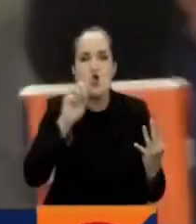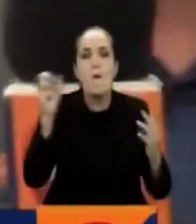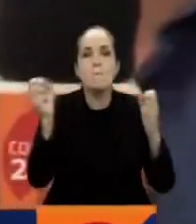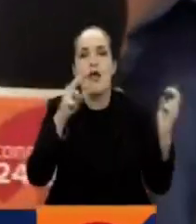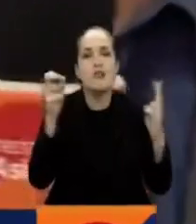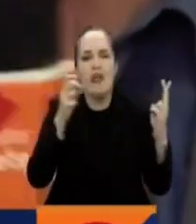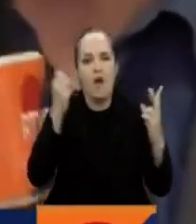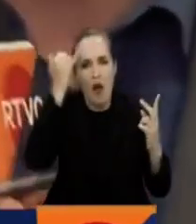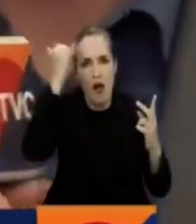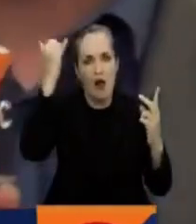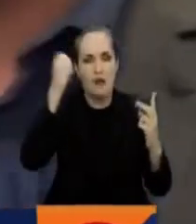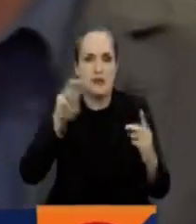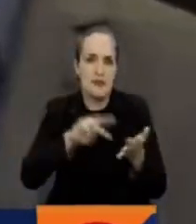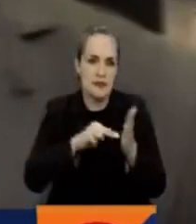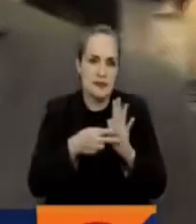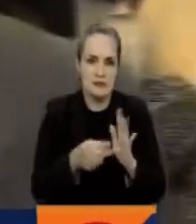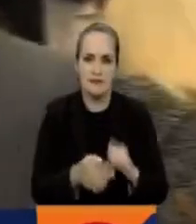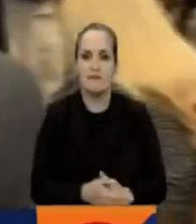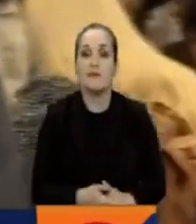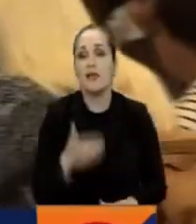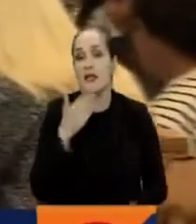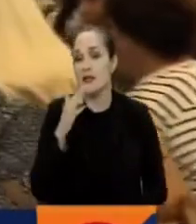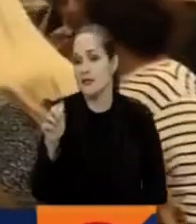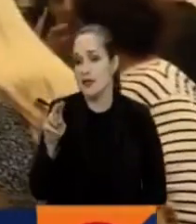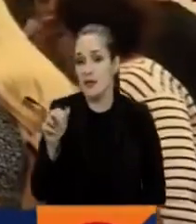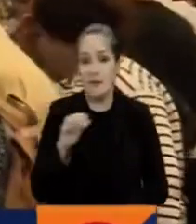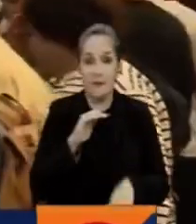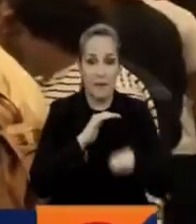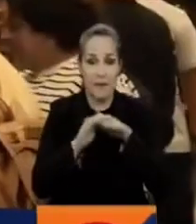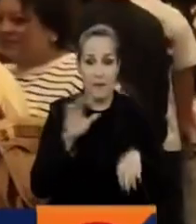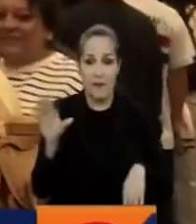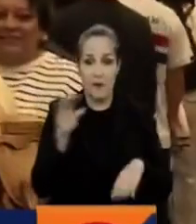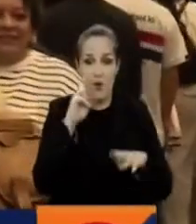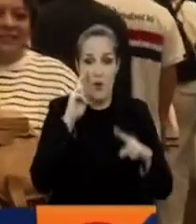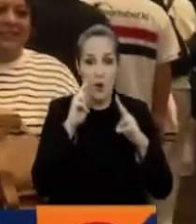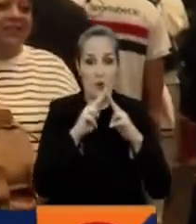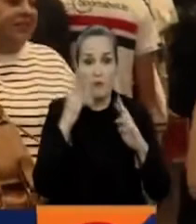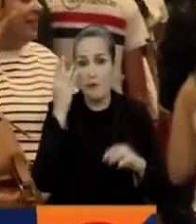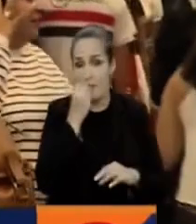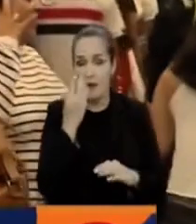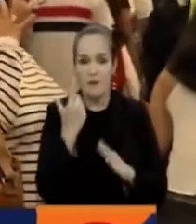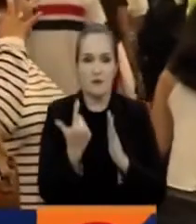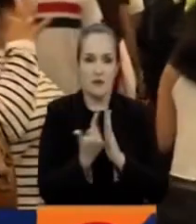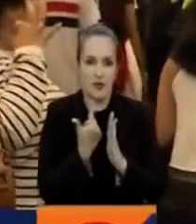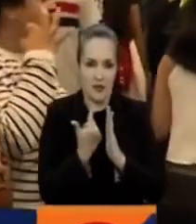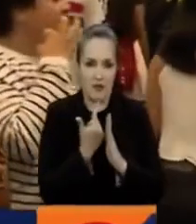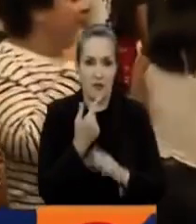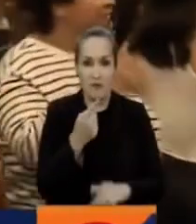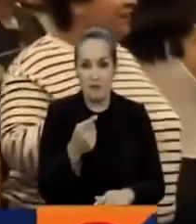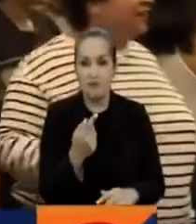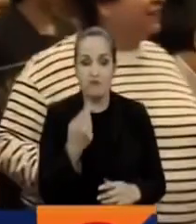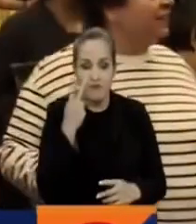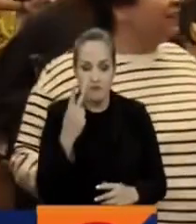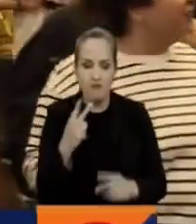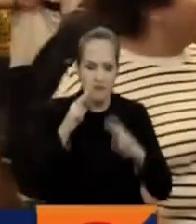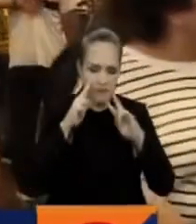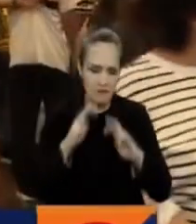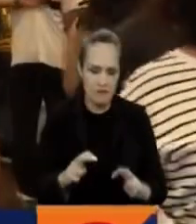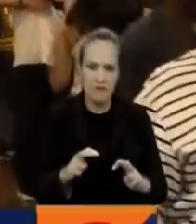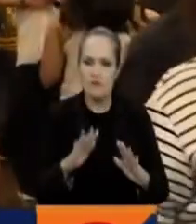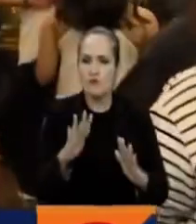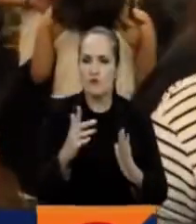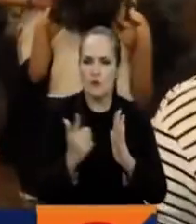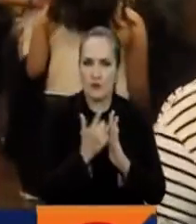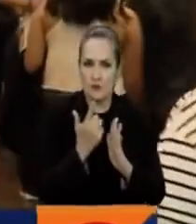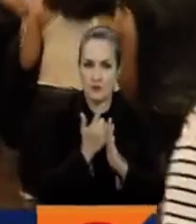Bueno, muchas gracias, Ana. Los invito para que conozcan este maravilloso libro y se atrevan a indagar un poco más sobre